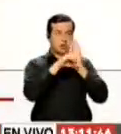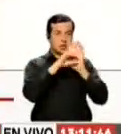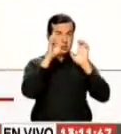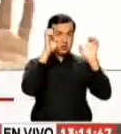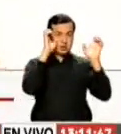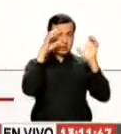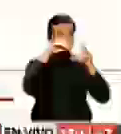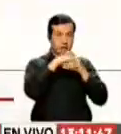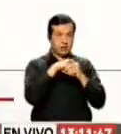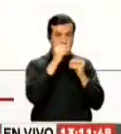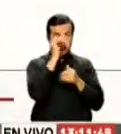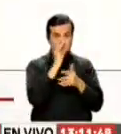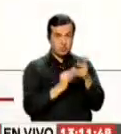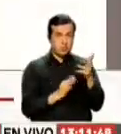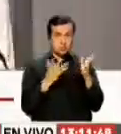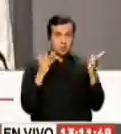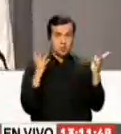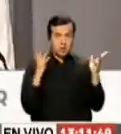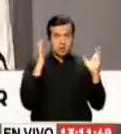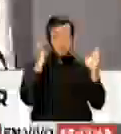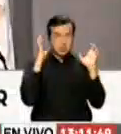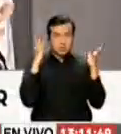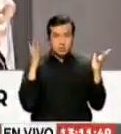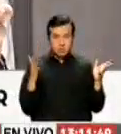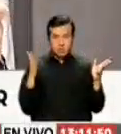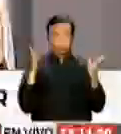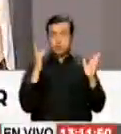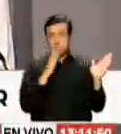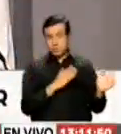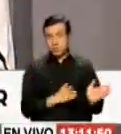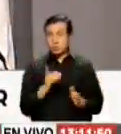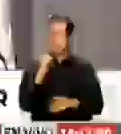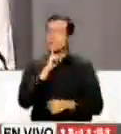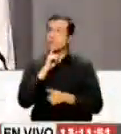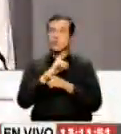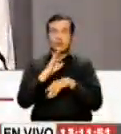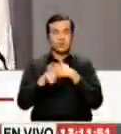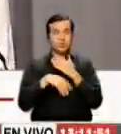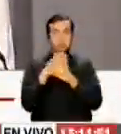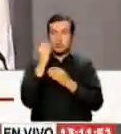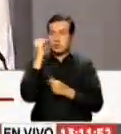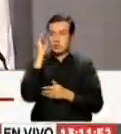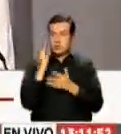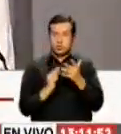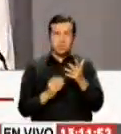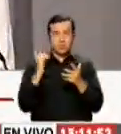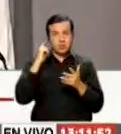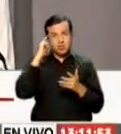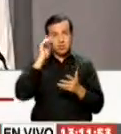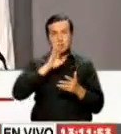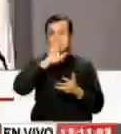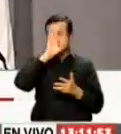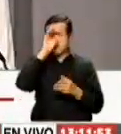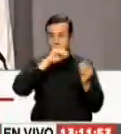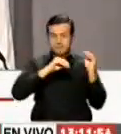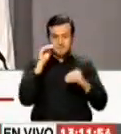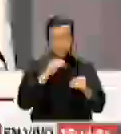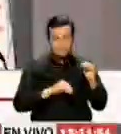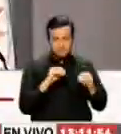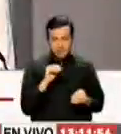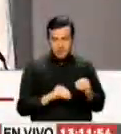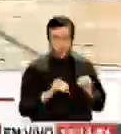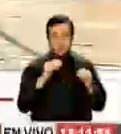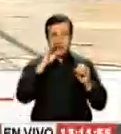política pública sin presupuesto no es política pública. Políticas públicas. Todo el presupuesto estatal tiene que estar elaborado con enfoque